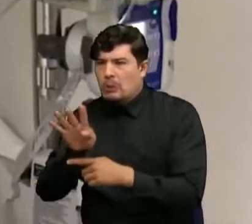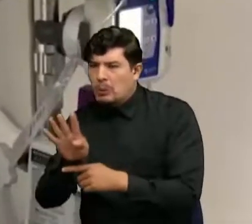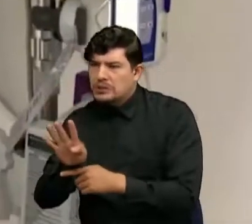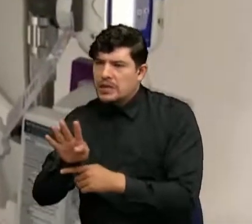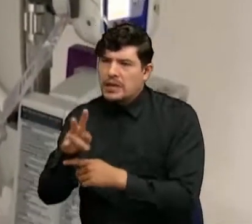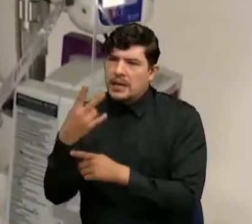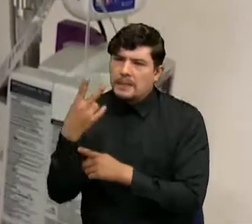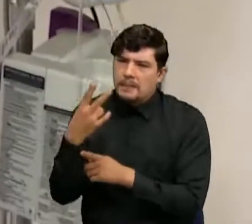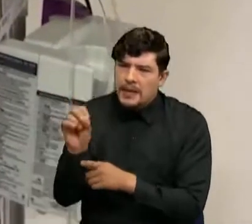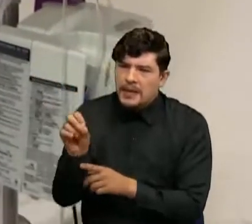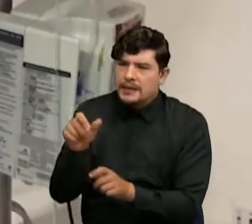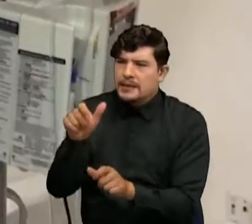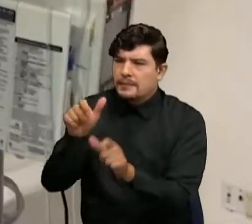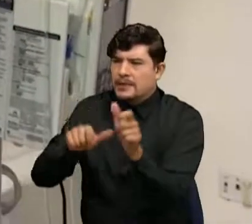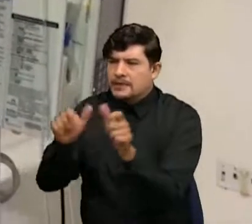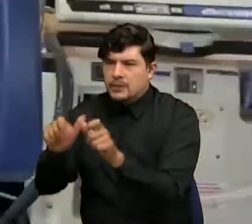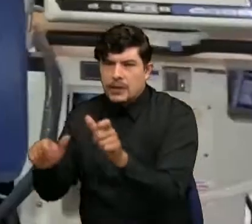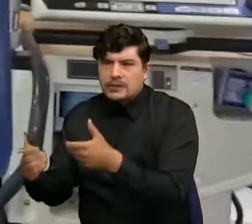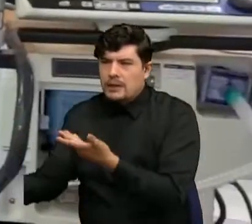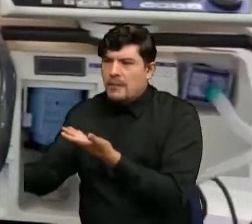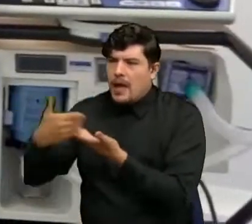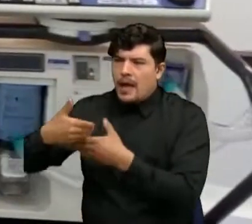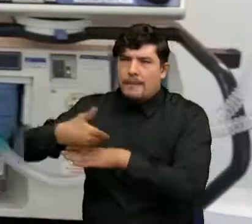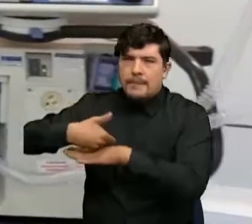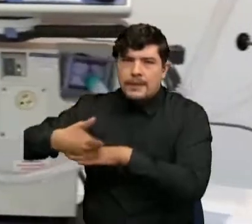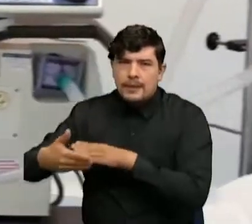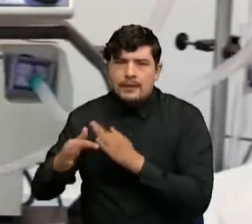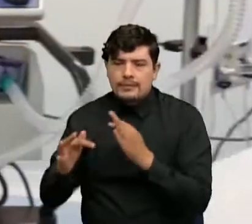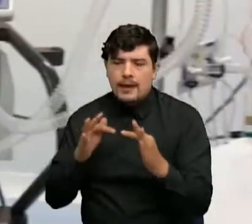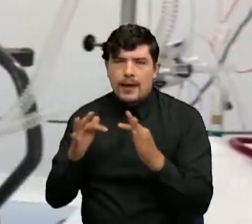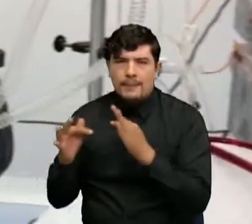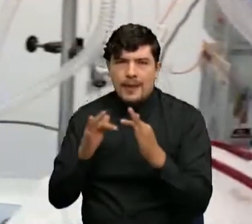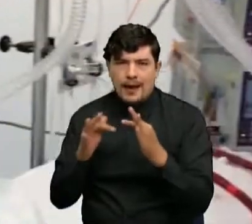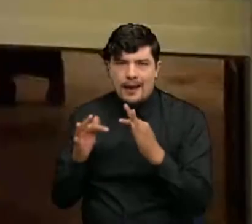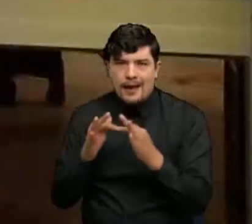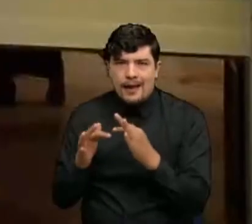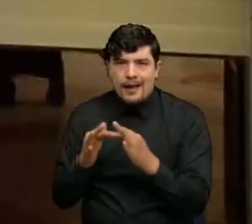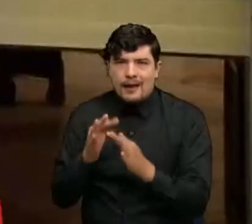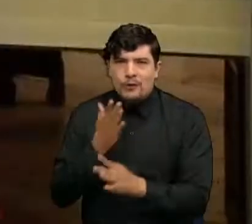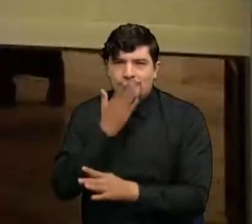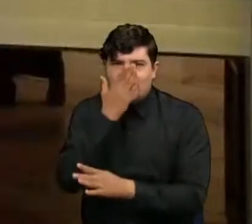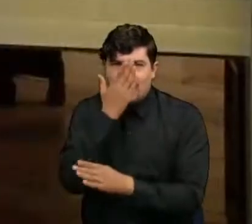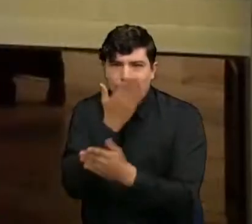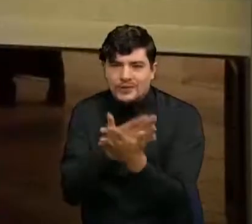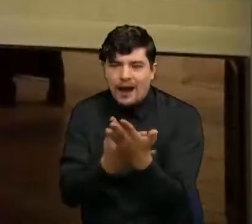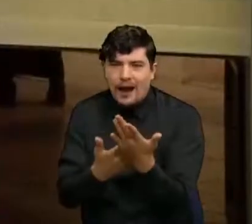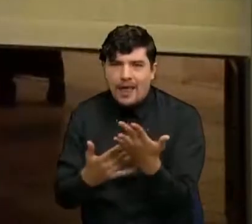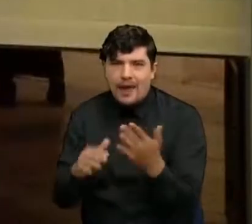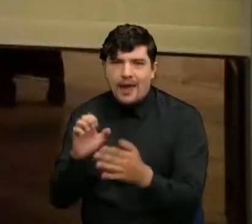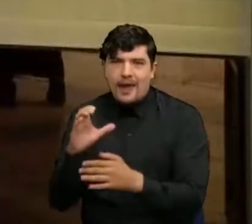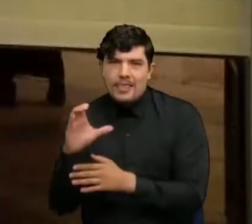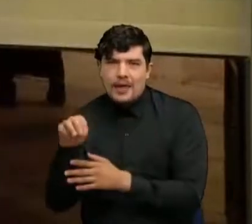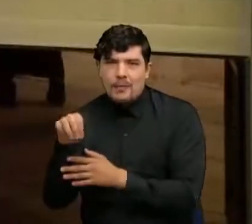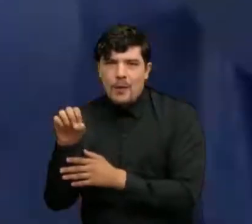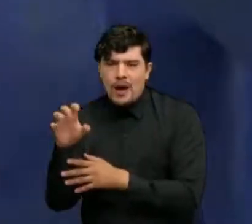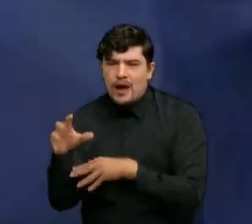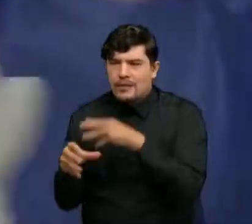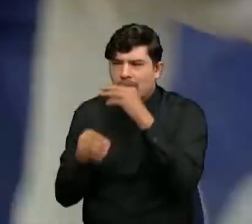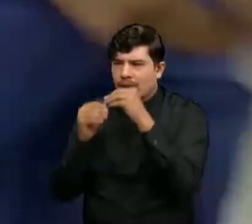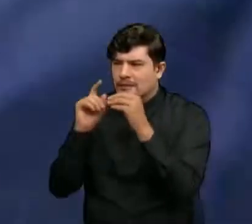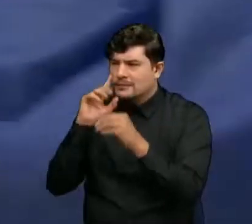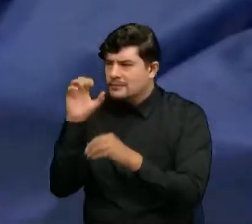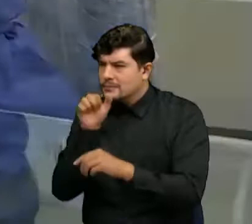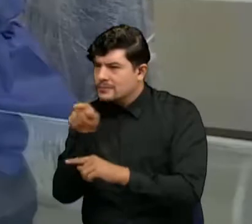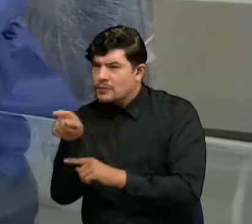entre 14 y 20 pacientes para la terapia ECMO y llama la atención cada vez más que la edad de estos pacientes es mucho